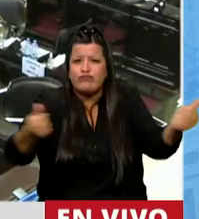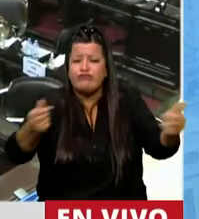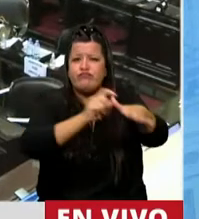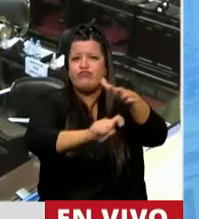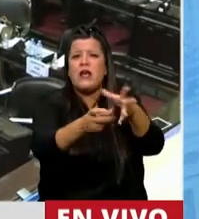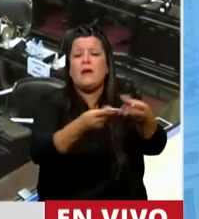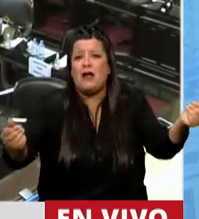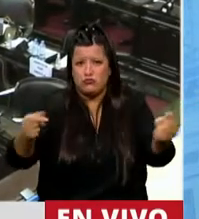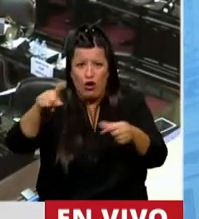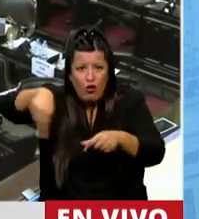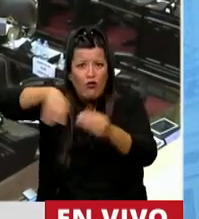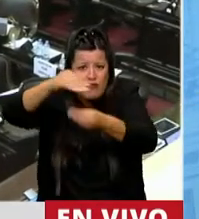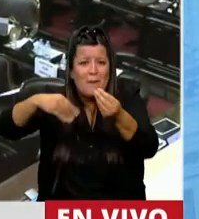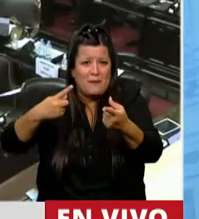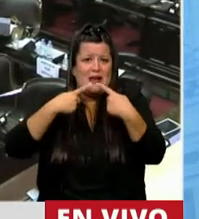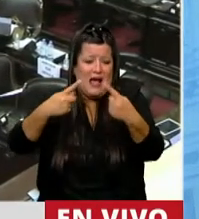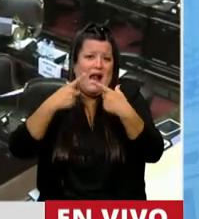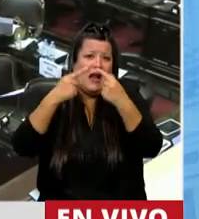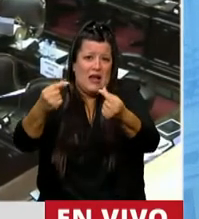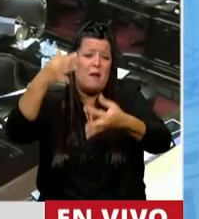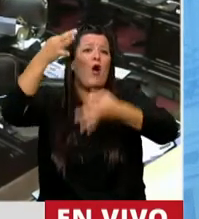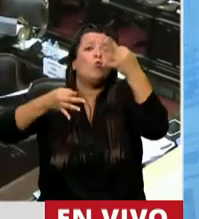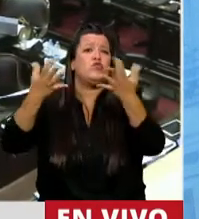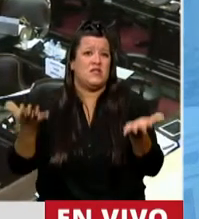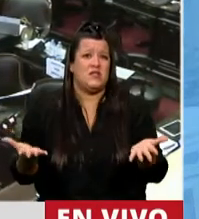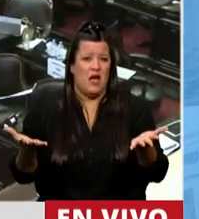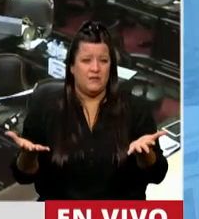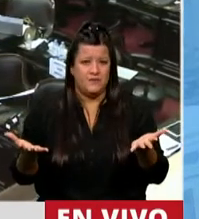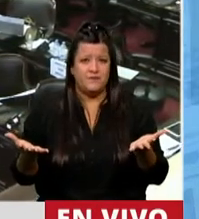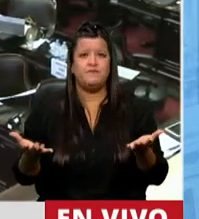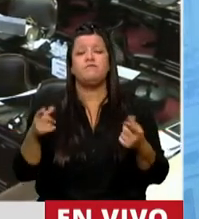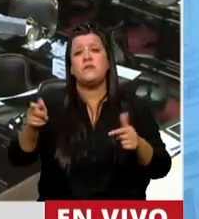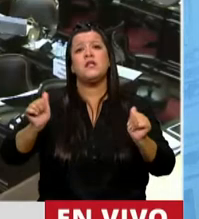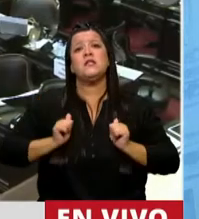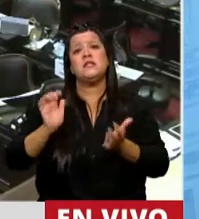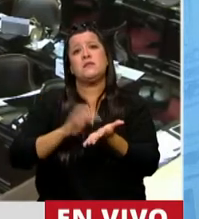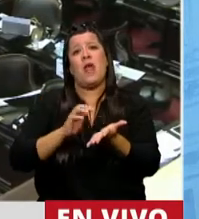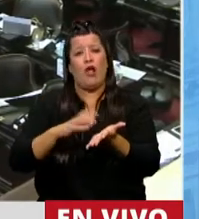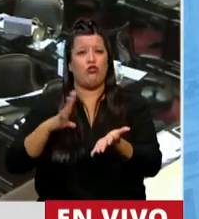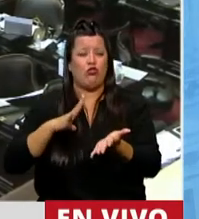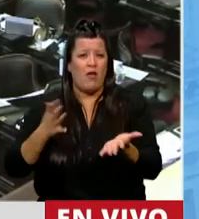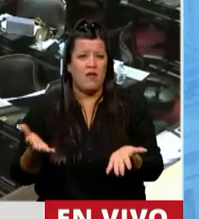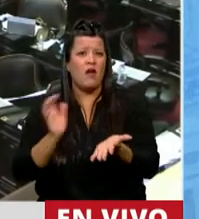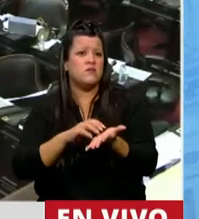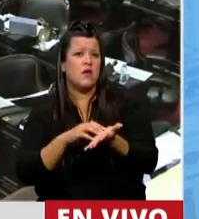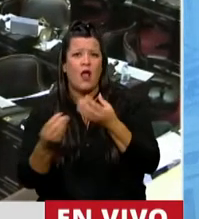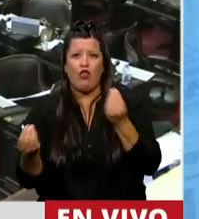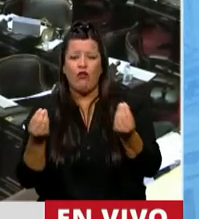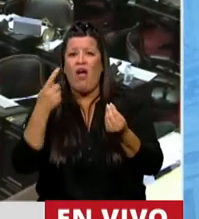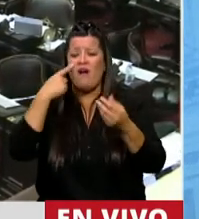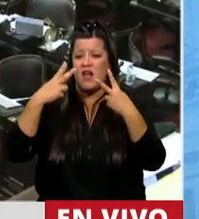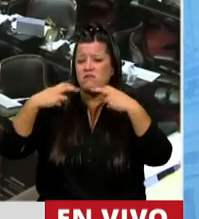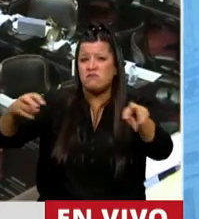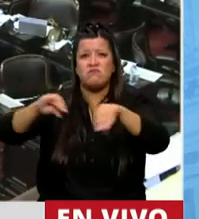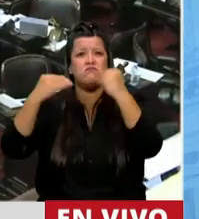y reclaman legítimamente justicia y están esperando que se concluya la